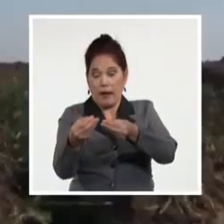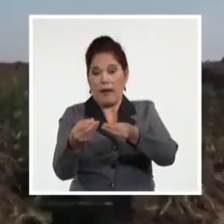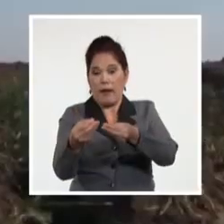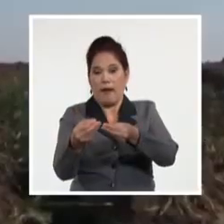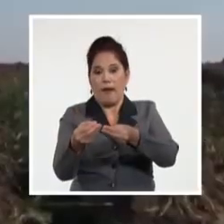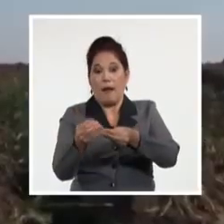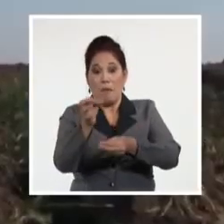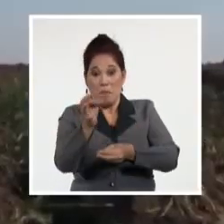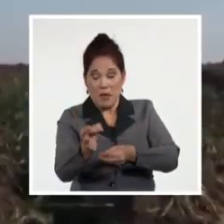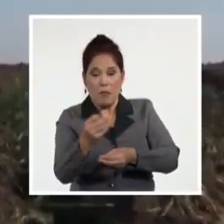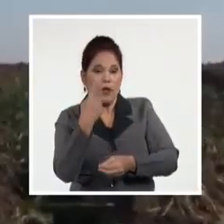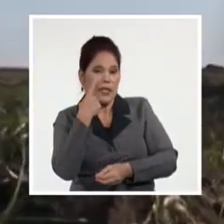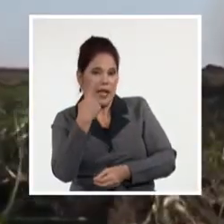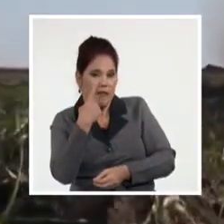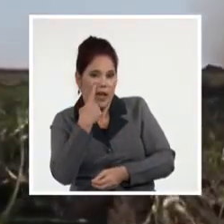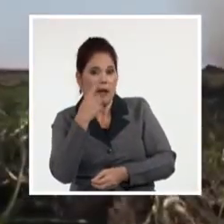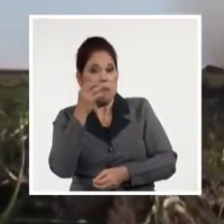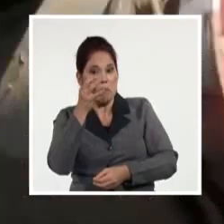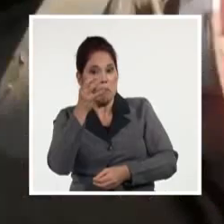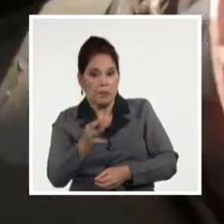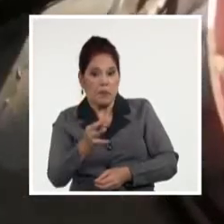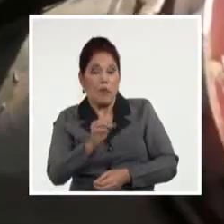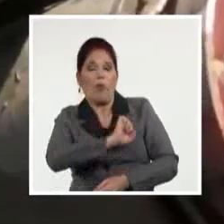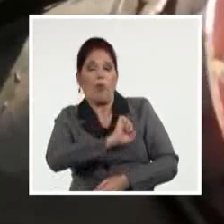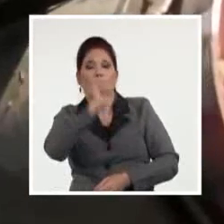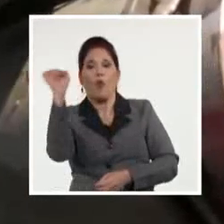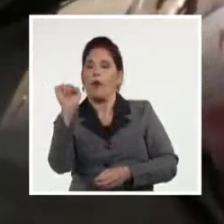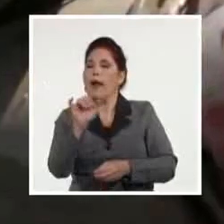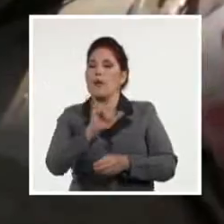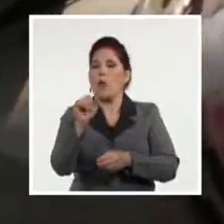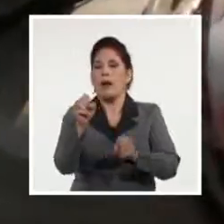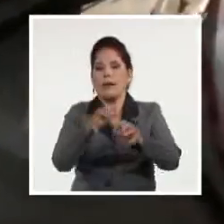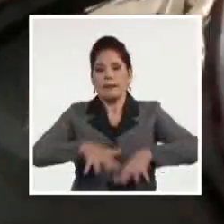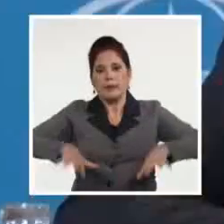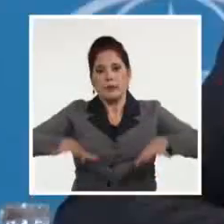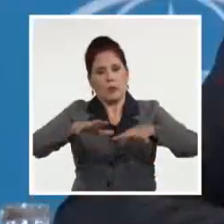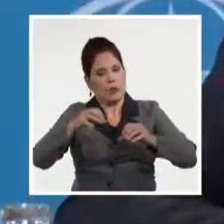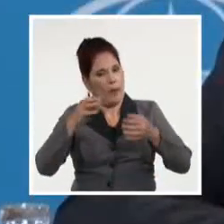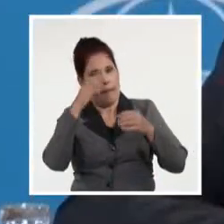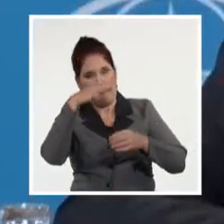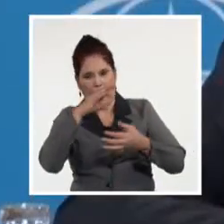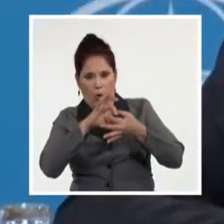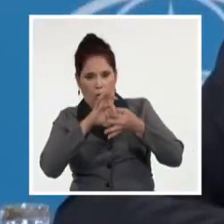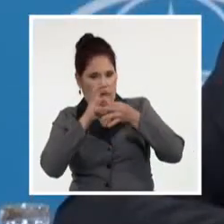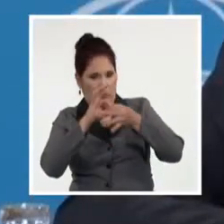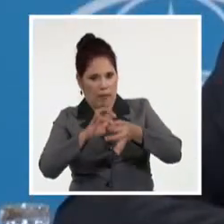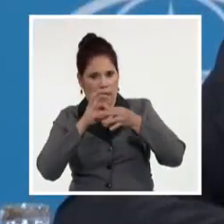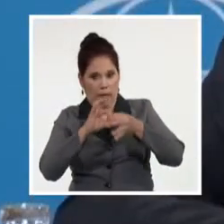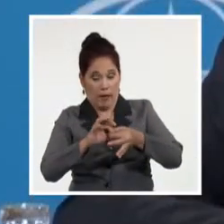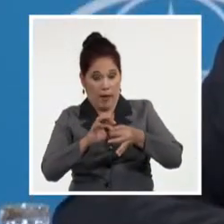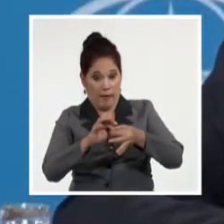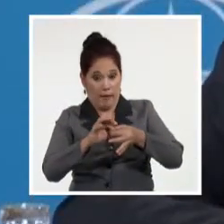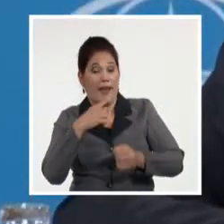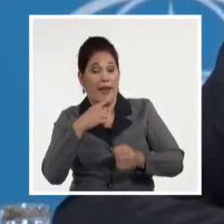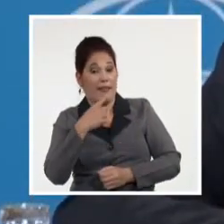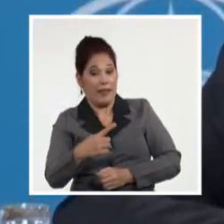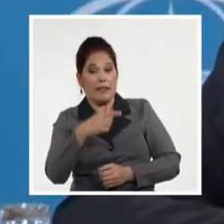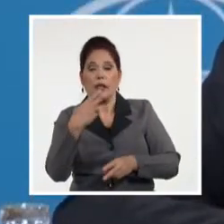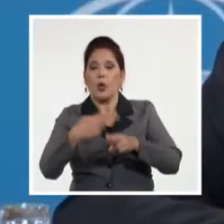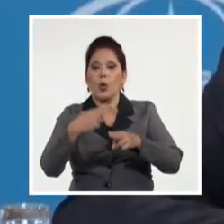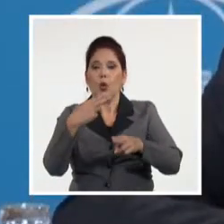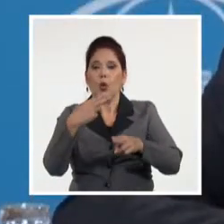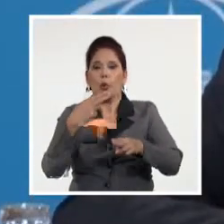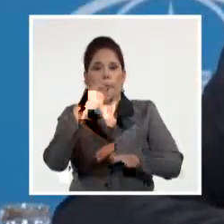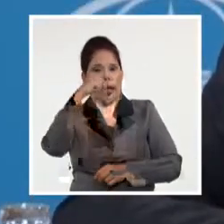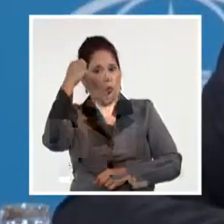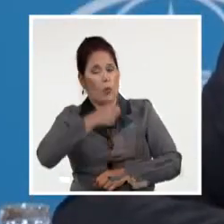Kiev evidencia que Washington quiere lograr una extensión del conflicto. Occidente decide en nombre de Ucrania. Fueron ellos